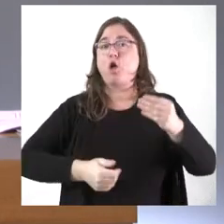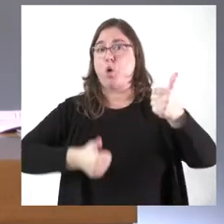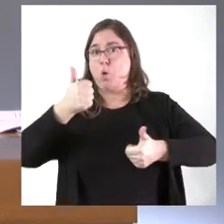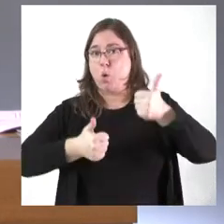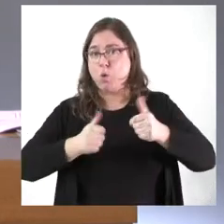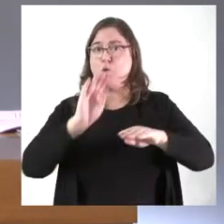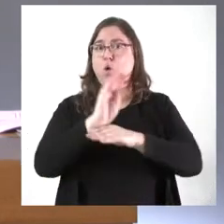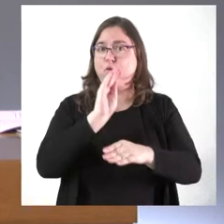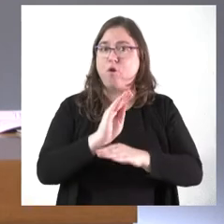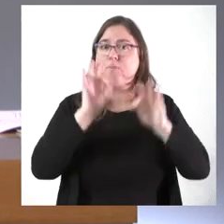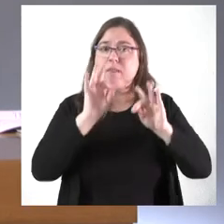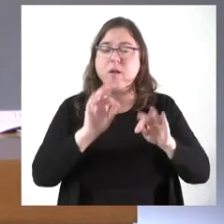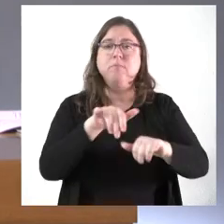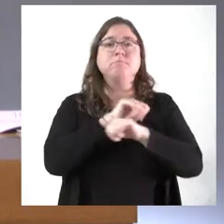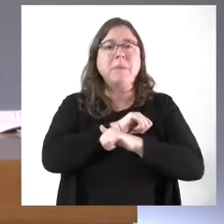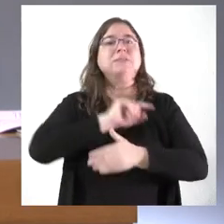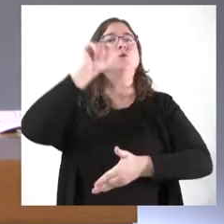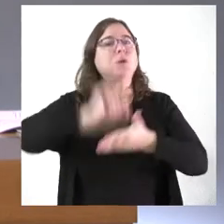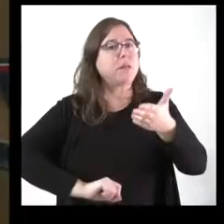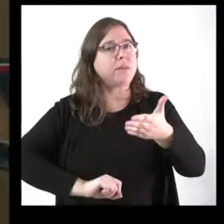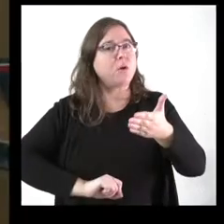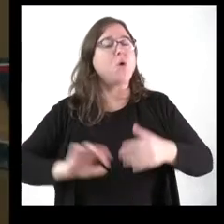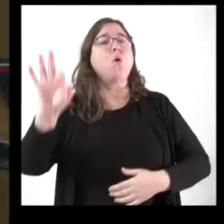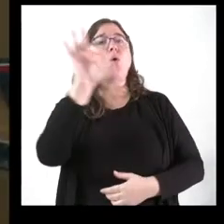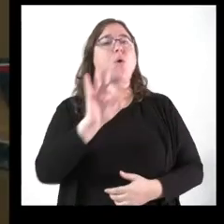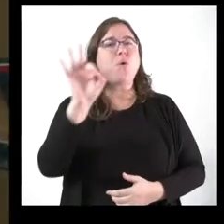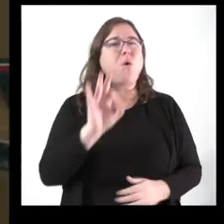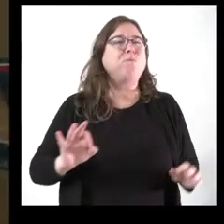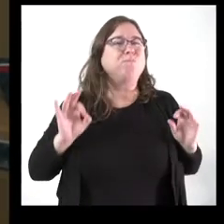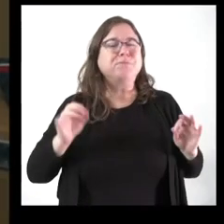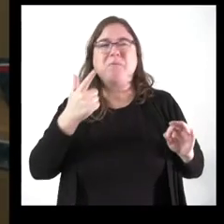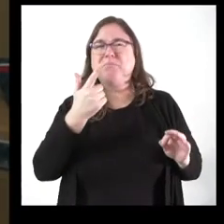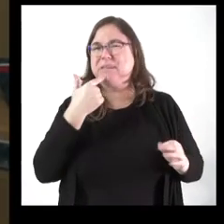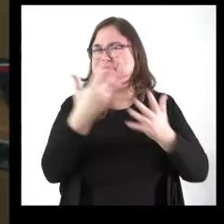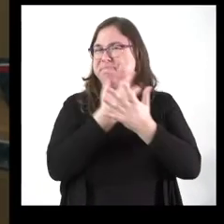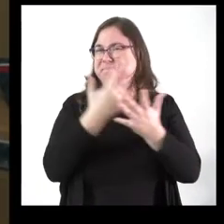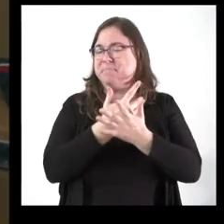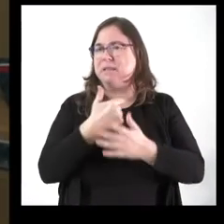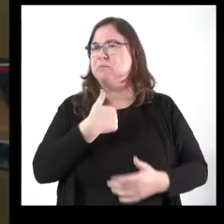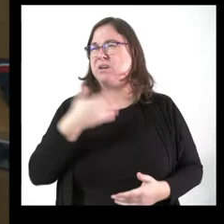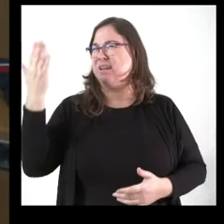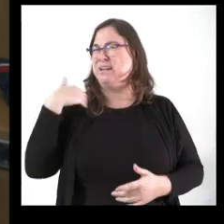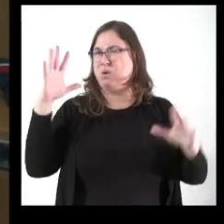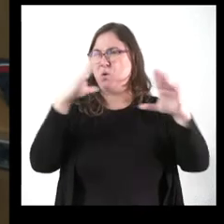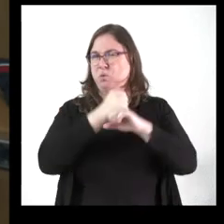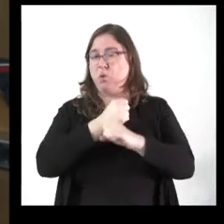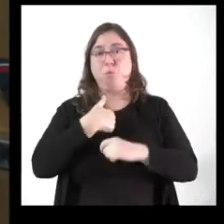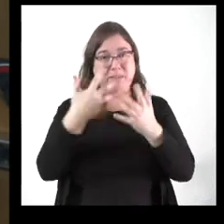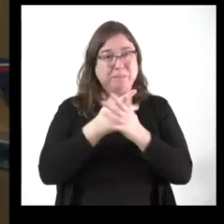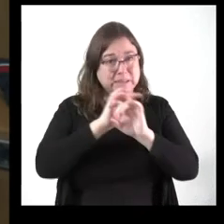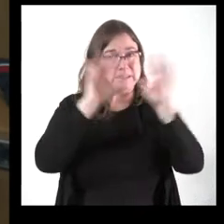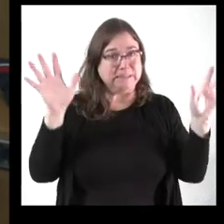a desempleados y posterior contratación o exactamente se nos lo podía explicar porque es algo que en su momento no quedó muy claro entonces a ver si ahora